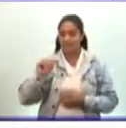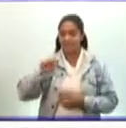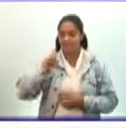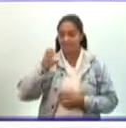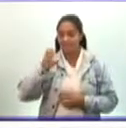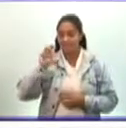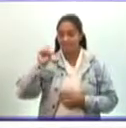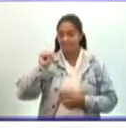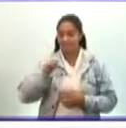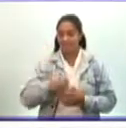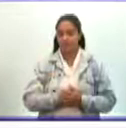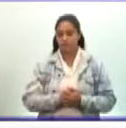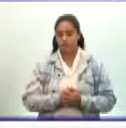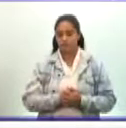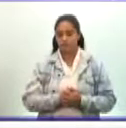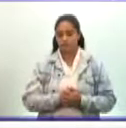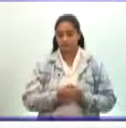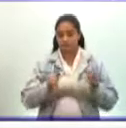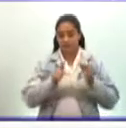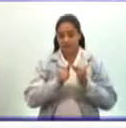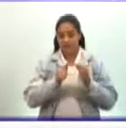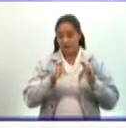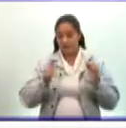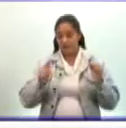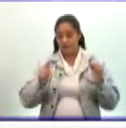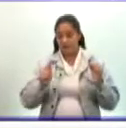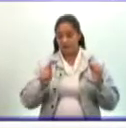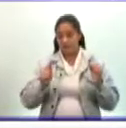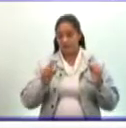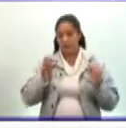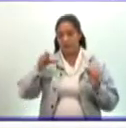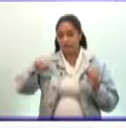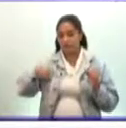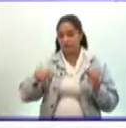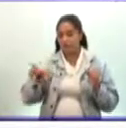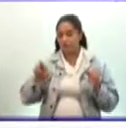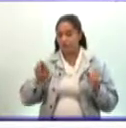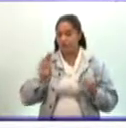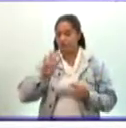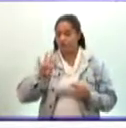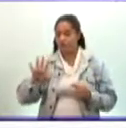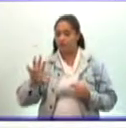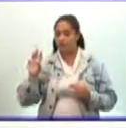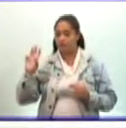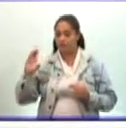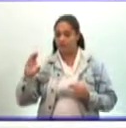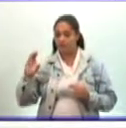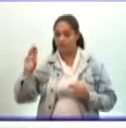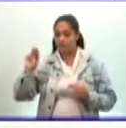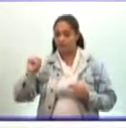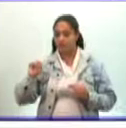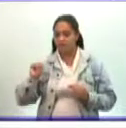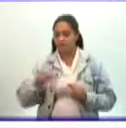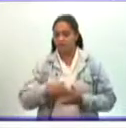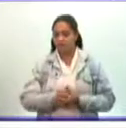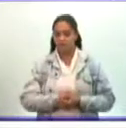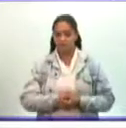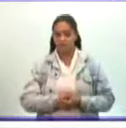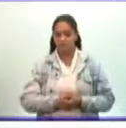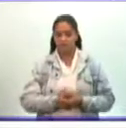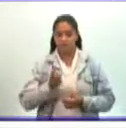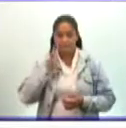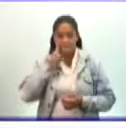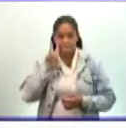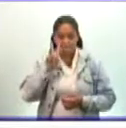la longitud del segmento QR, 45 centímetros. Para hallar entonces la longitud, en este